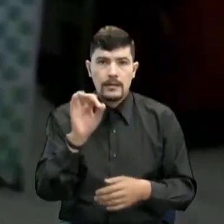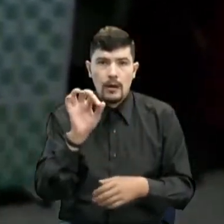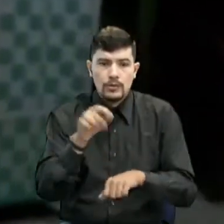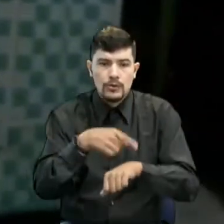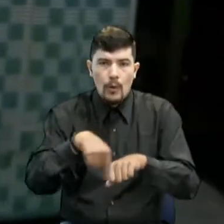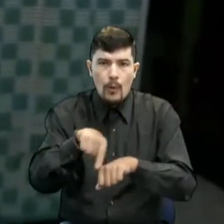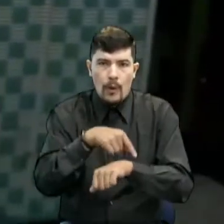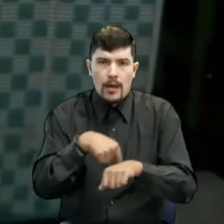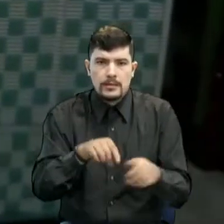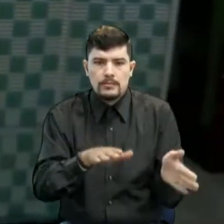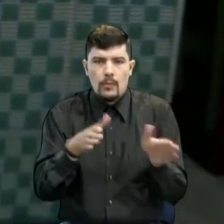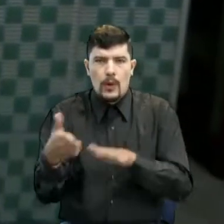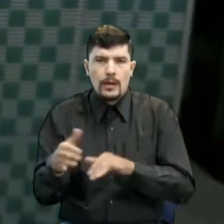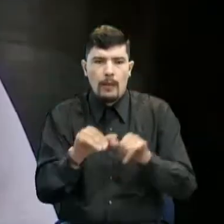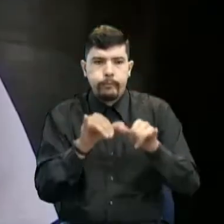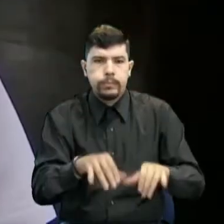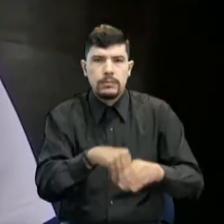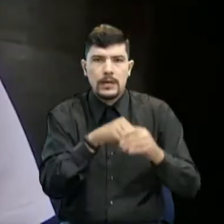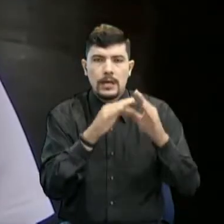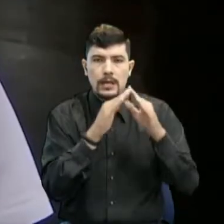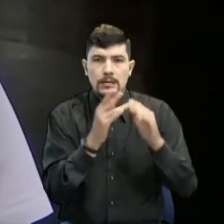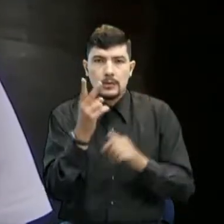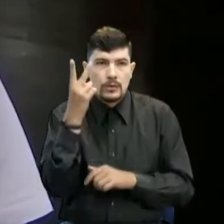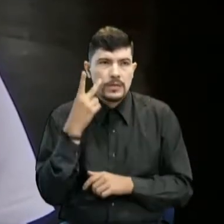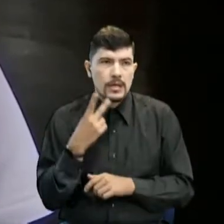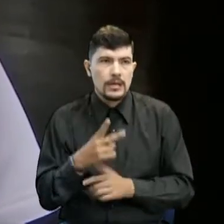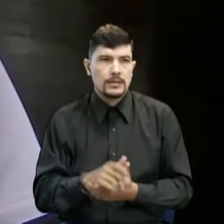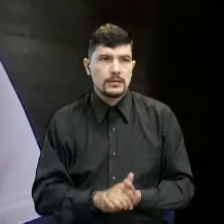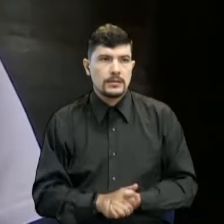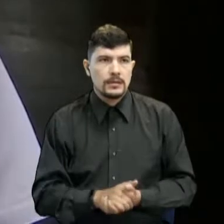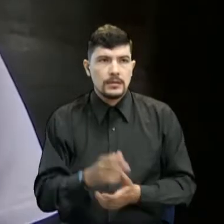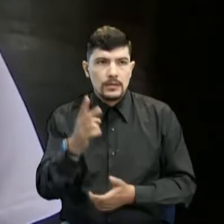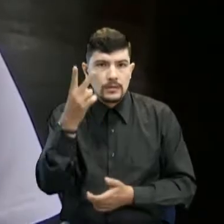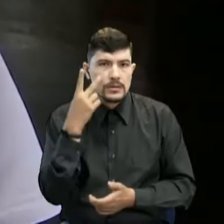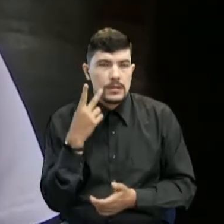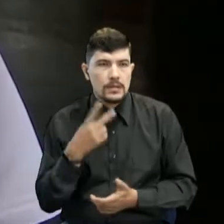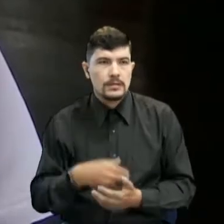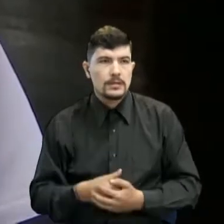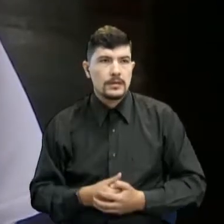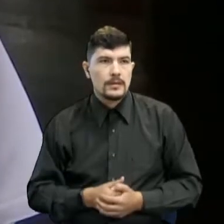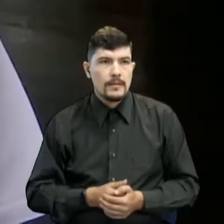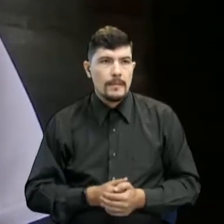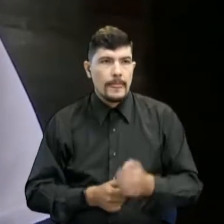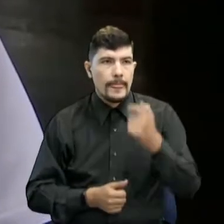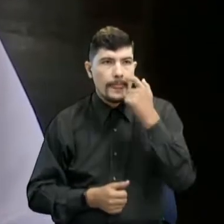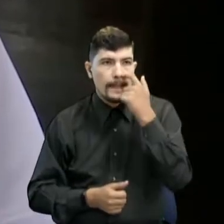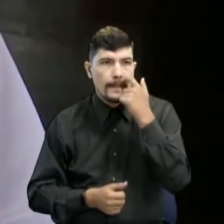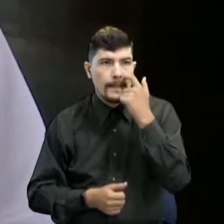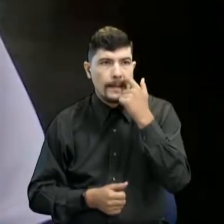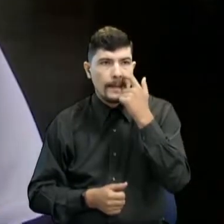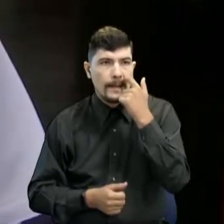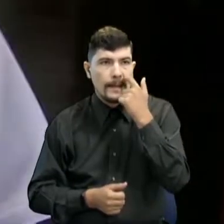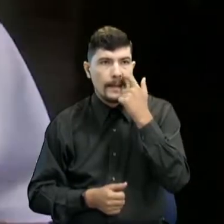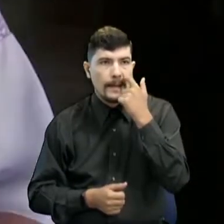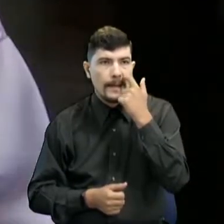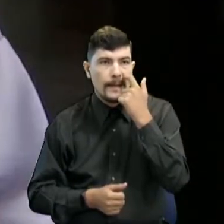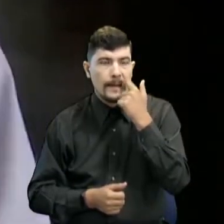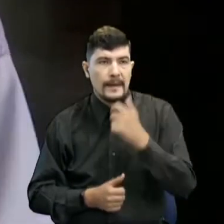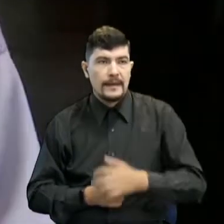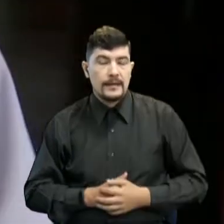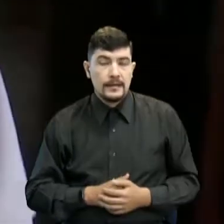no recoge el cadáver dos días dos días y lo primero